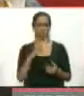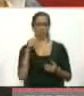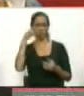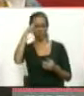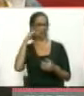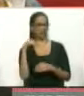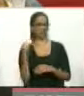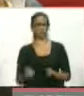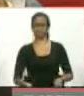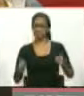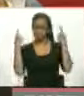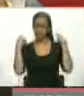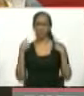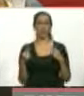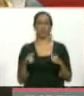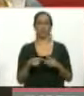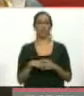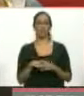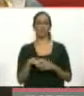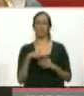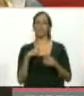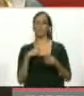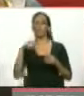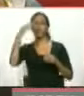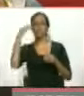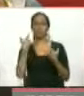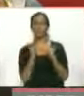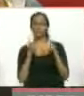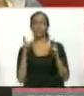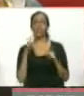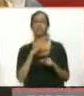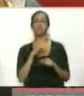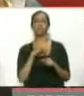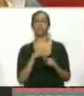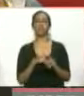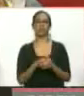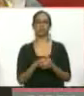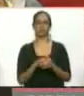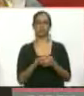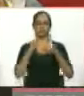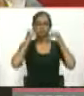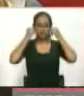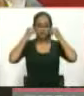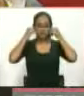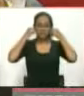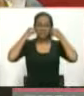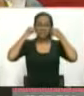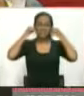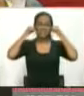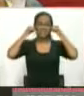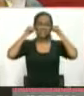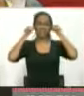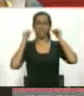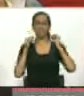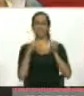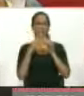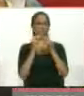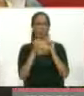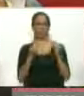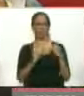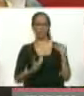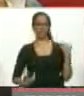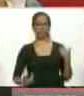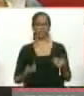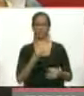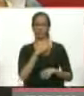solamente son autónomos fáciles están formados con la con la doctrina de y ni que rectifique piñera va va a poder